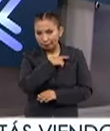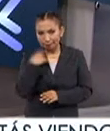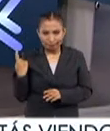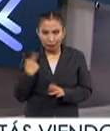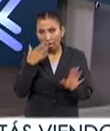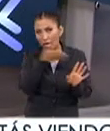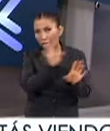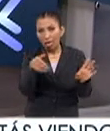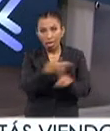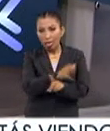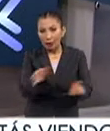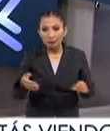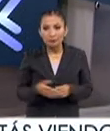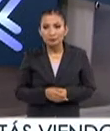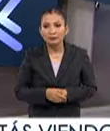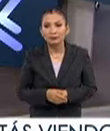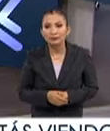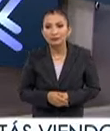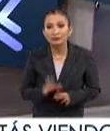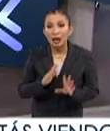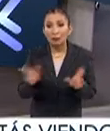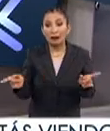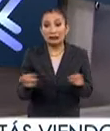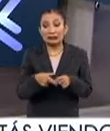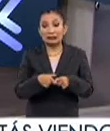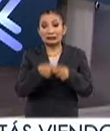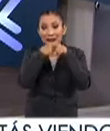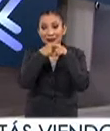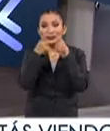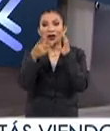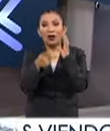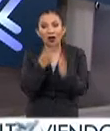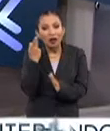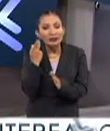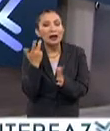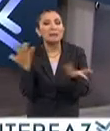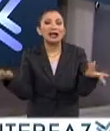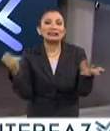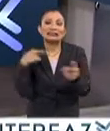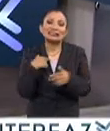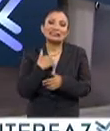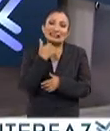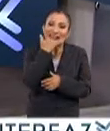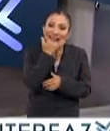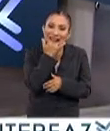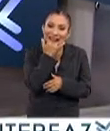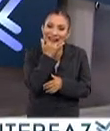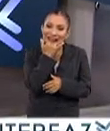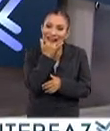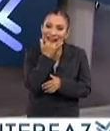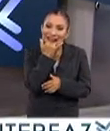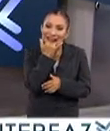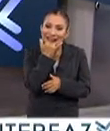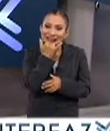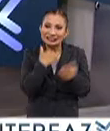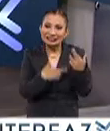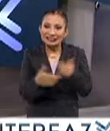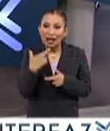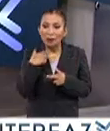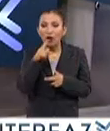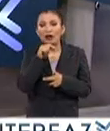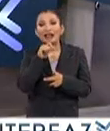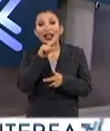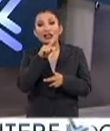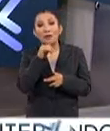pierda yo en la abrupta serranía... No, porque la abrupta serranía otra vez se nos inmiscuyó de forma irreversible. Como de